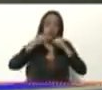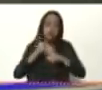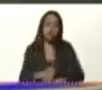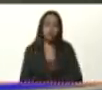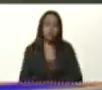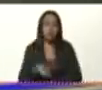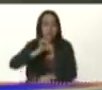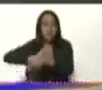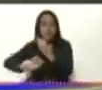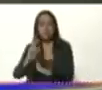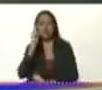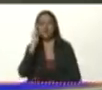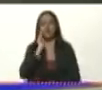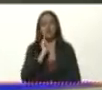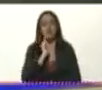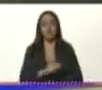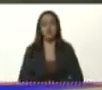Escudo Bolivariano